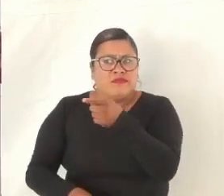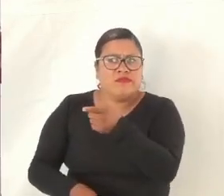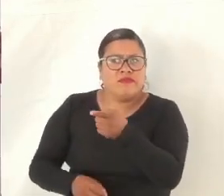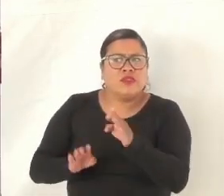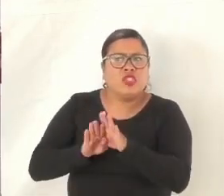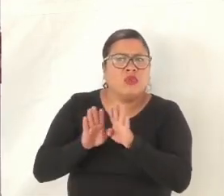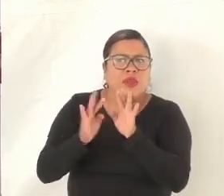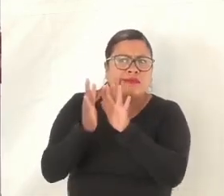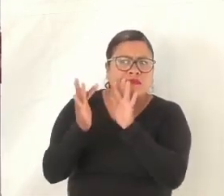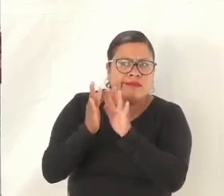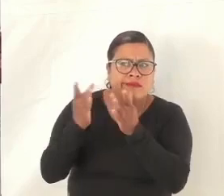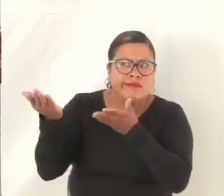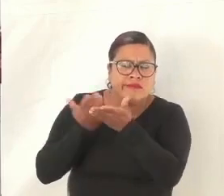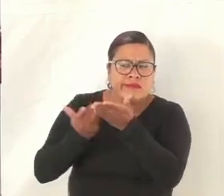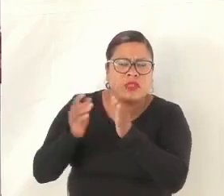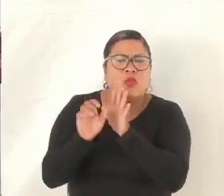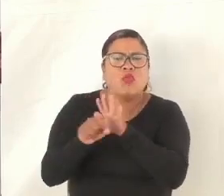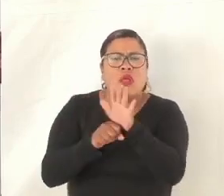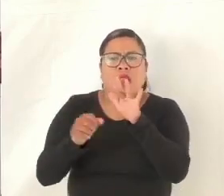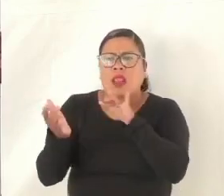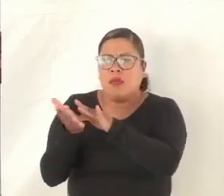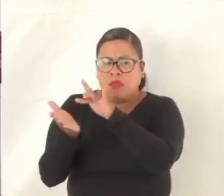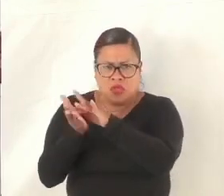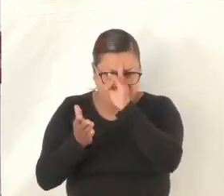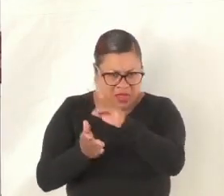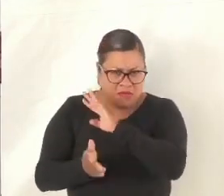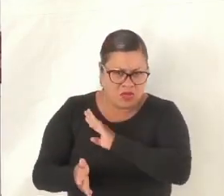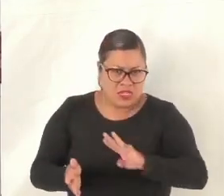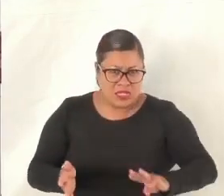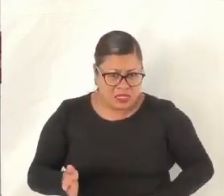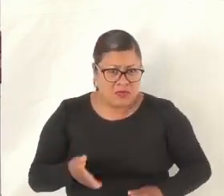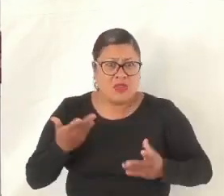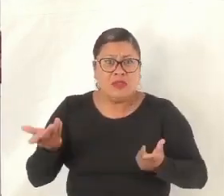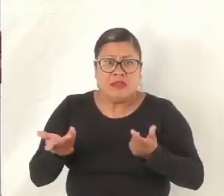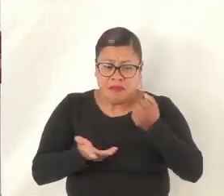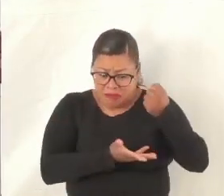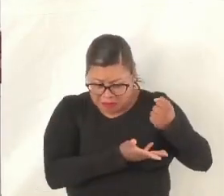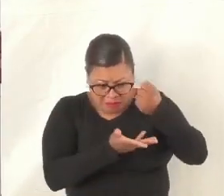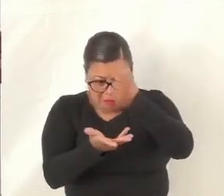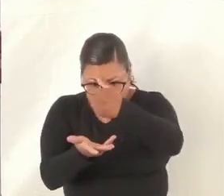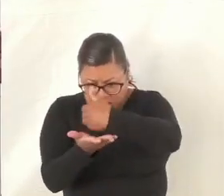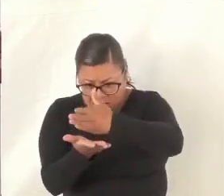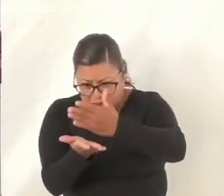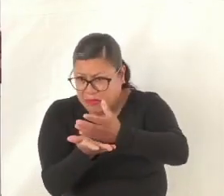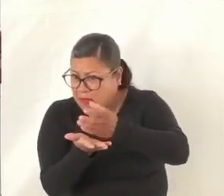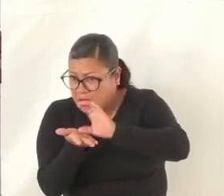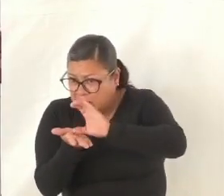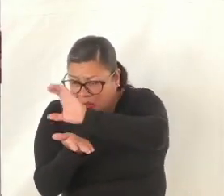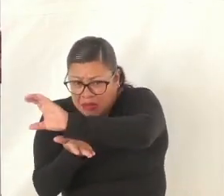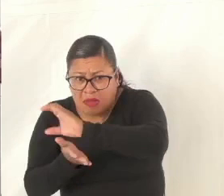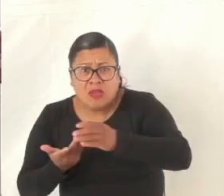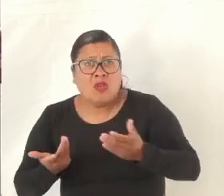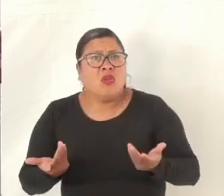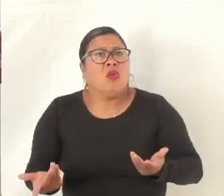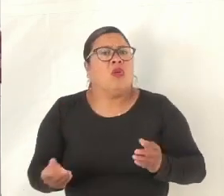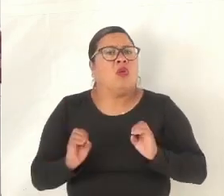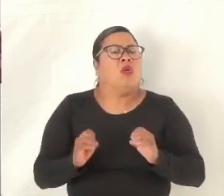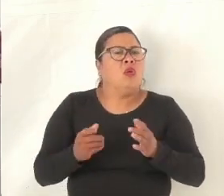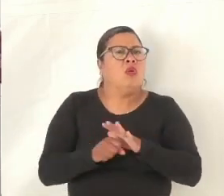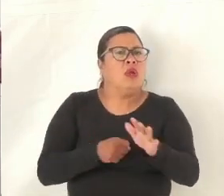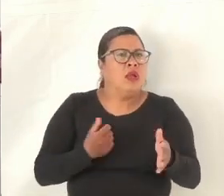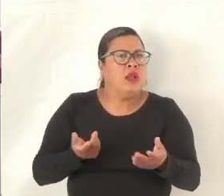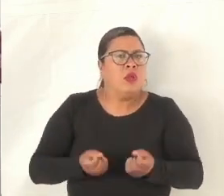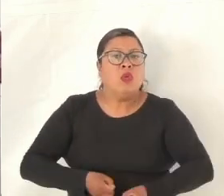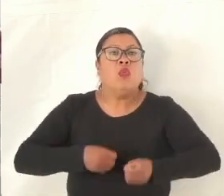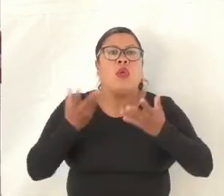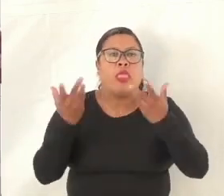coordinan cuál es el apoyo que le brindan a los municipios si le destinan algún monto de lo que ustedes tienen ya asignado cuánto